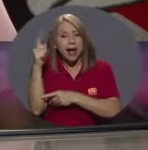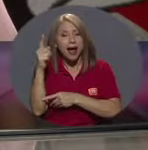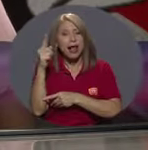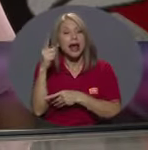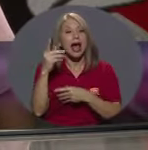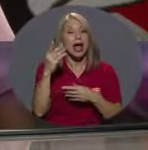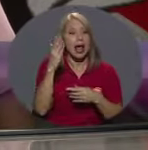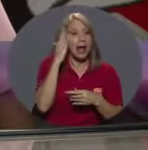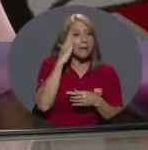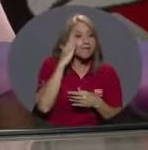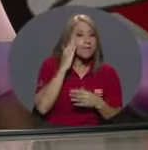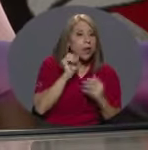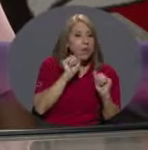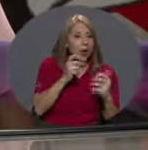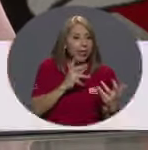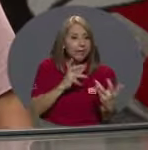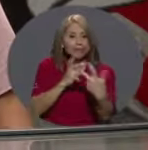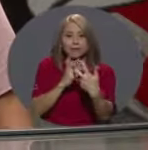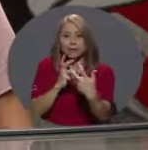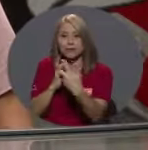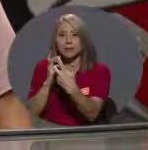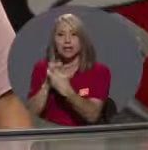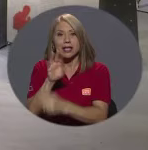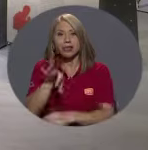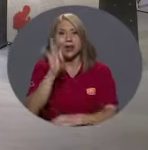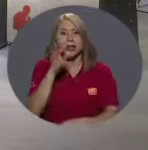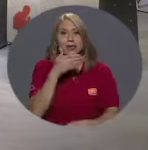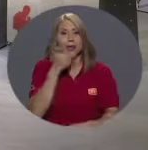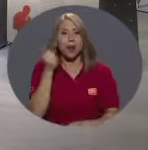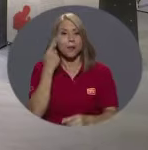pueda llegar a ese objetivo.